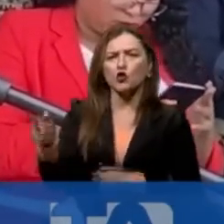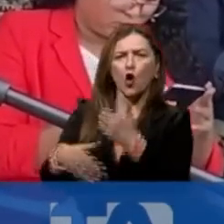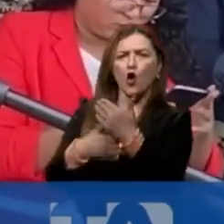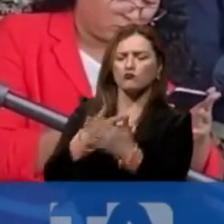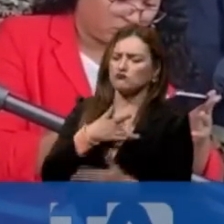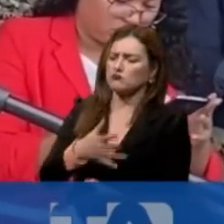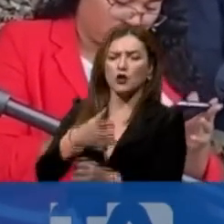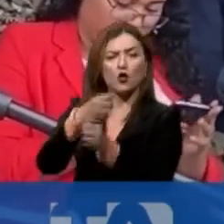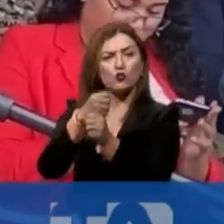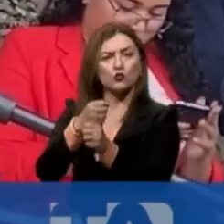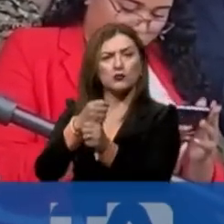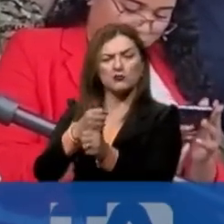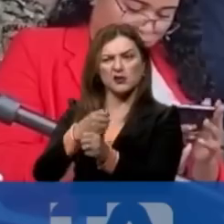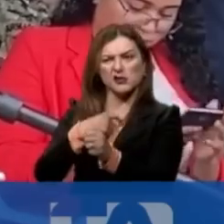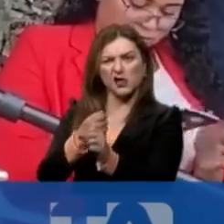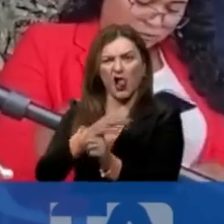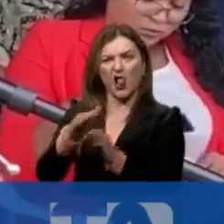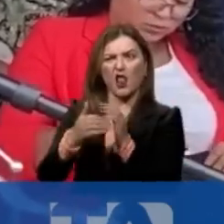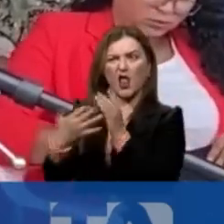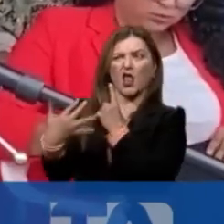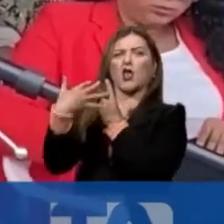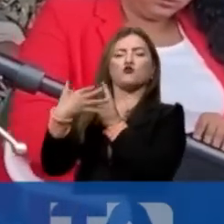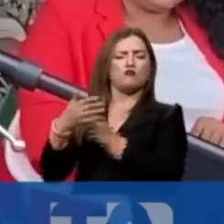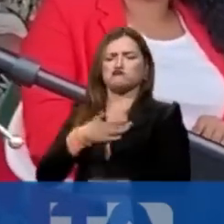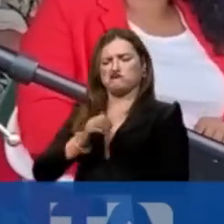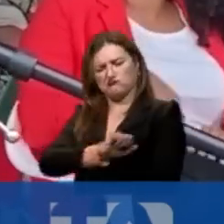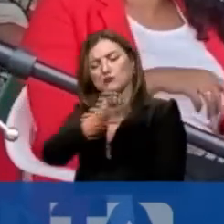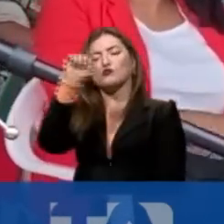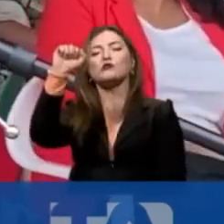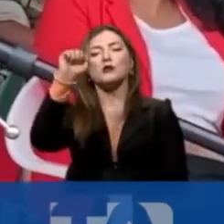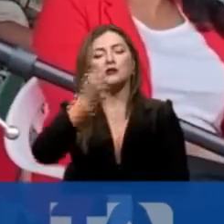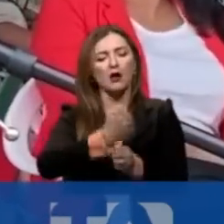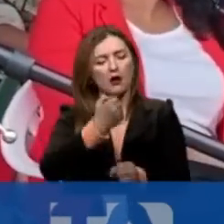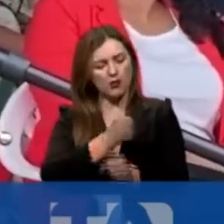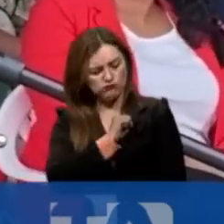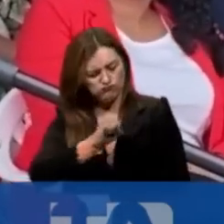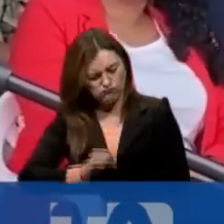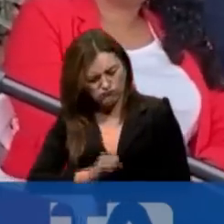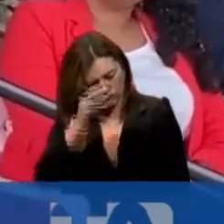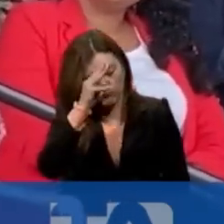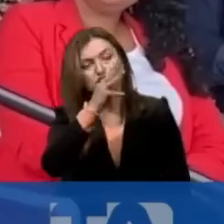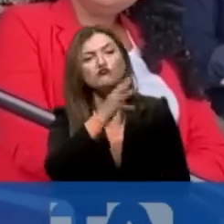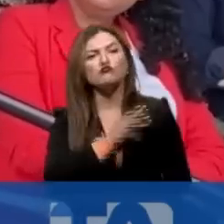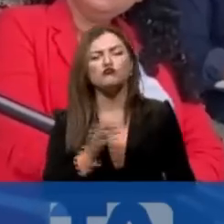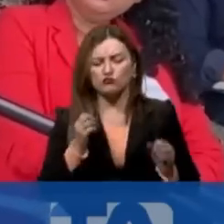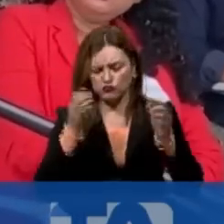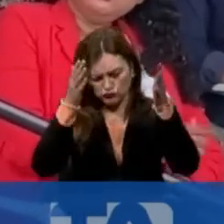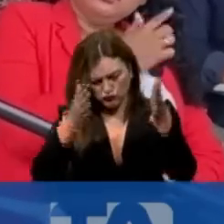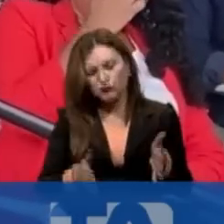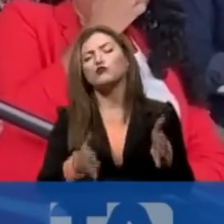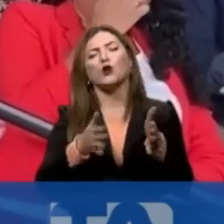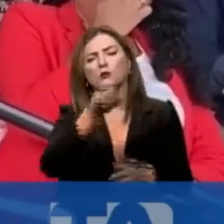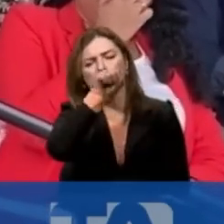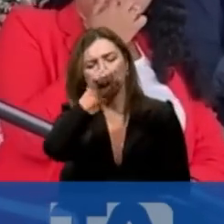trabajo profesional y sacrificado de nuestros soldados de la patria es para garantizar los